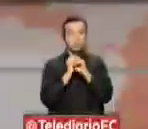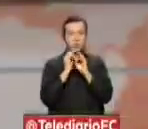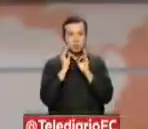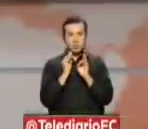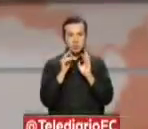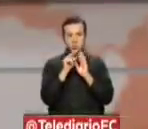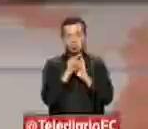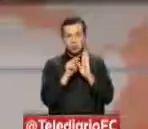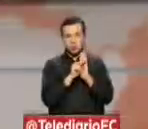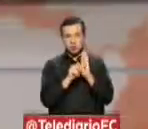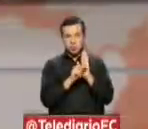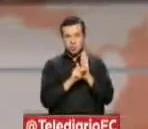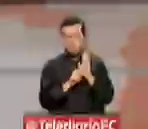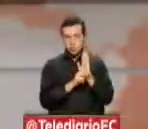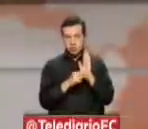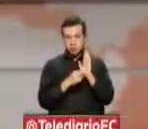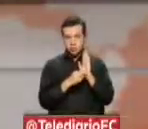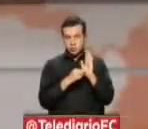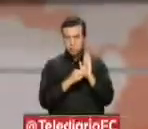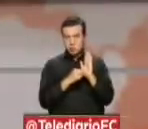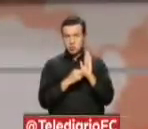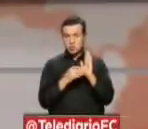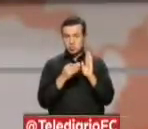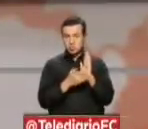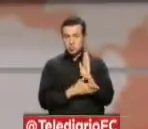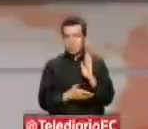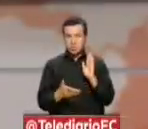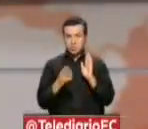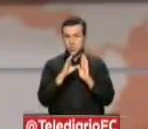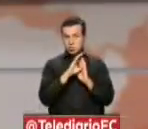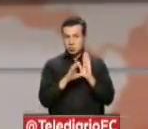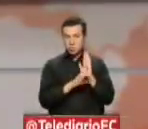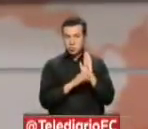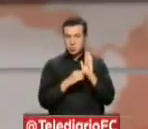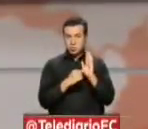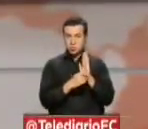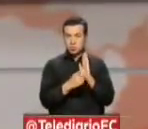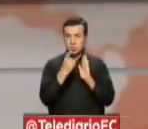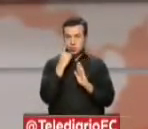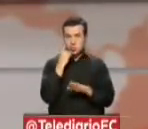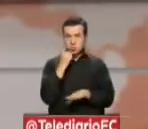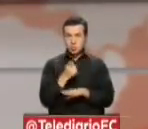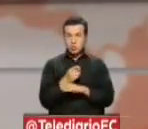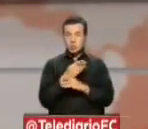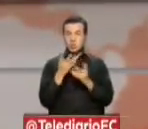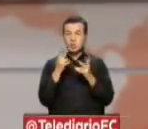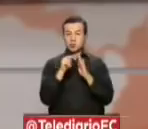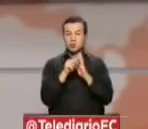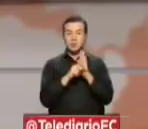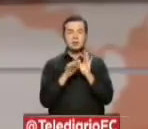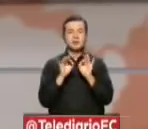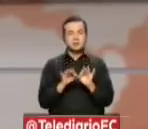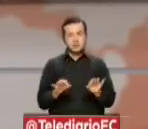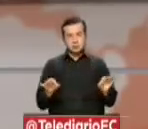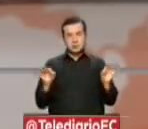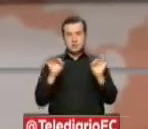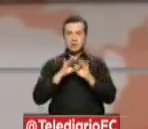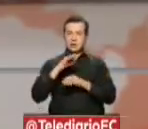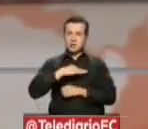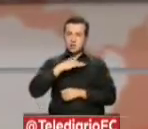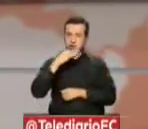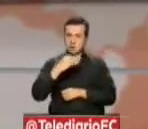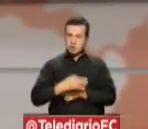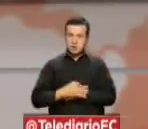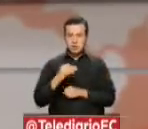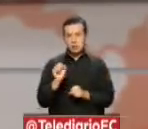esta normativa que hace aterrizar las disposiciones constitucionales a cumplir parámetros fundamentalmente éticos. No